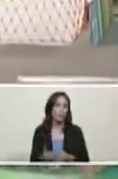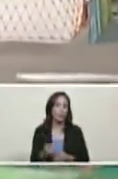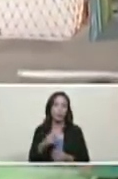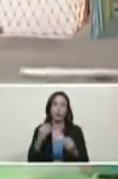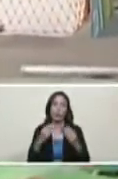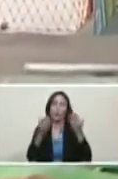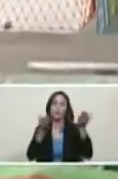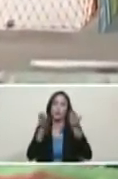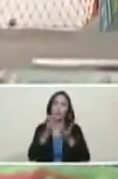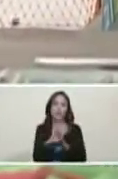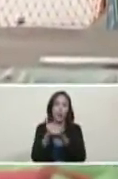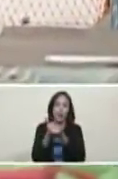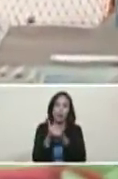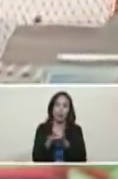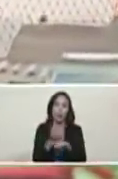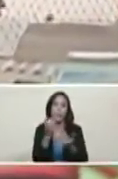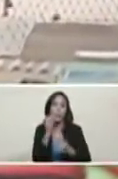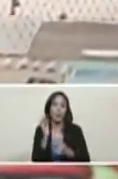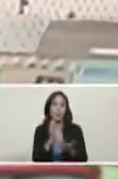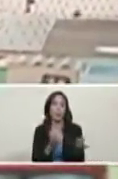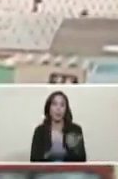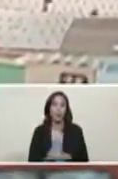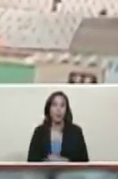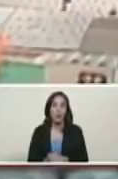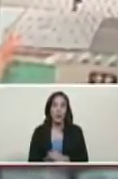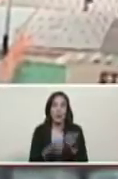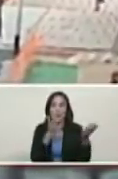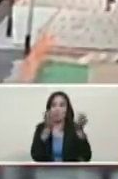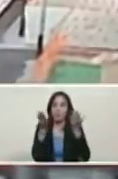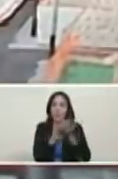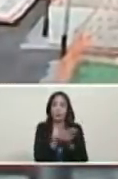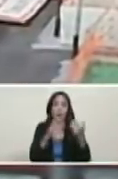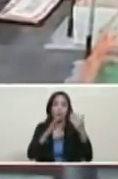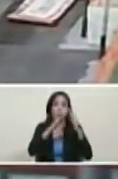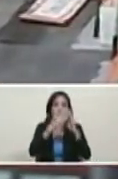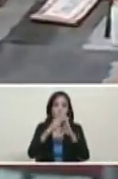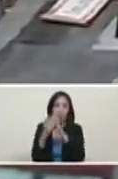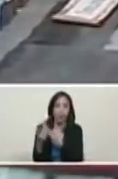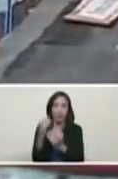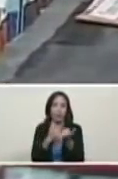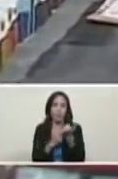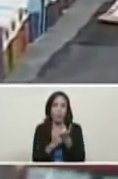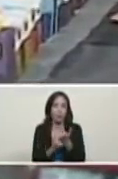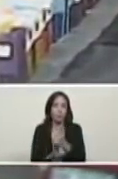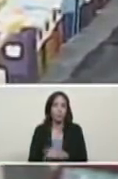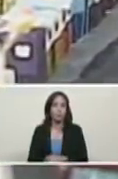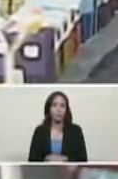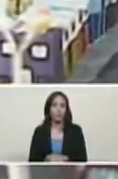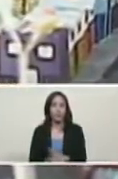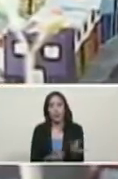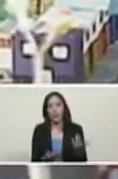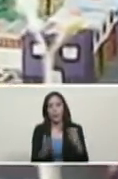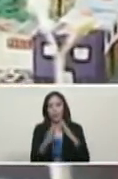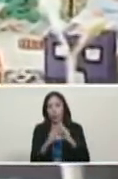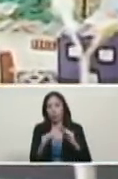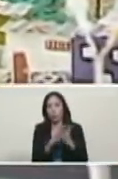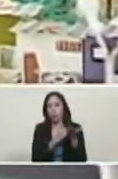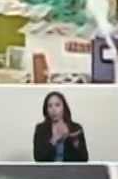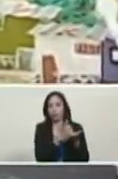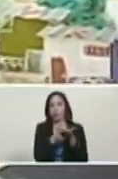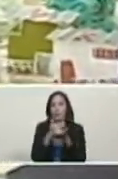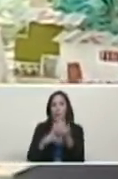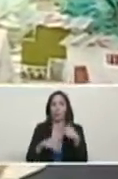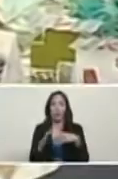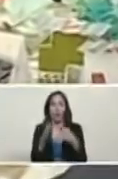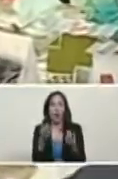gobierno de calle hacia el tema de servicios en cada una de las comunidades para garantizar la protección y el